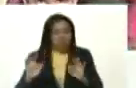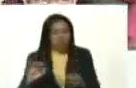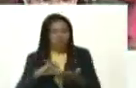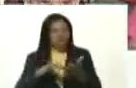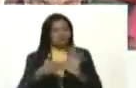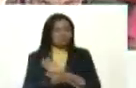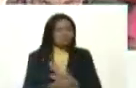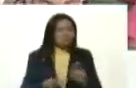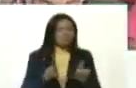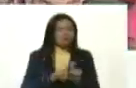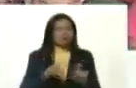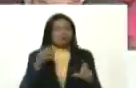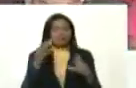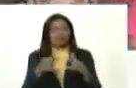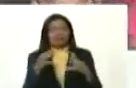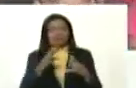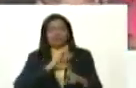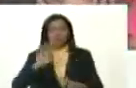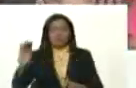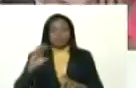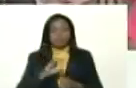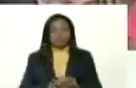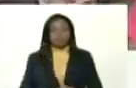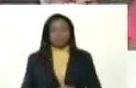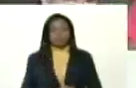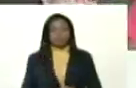a través del carnet de la patria.